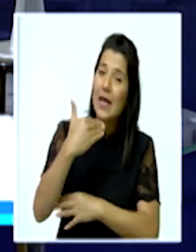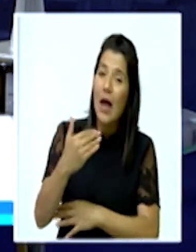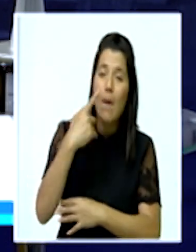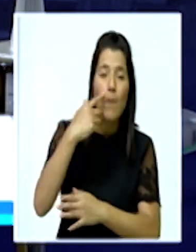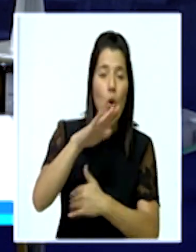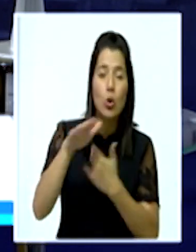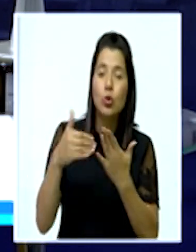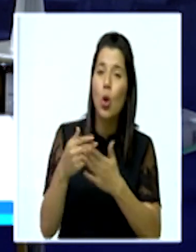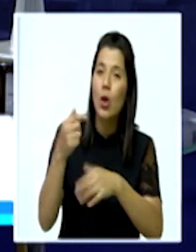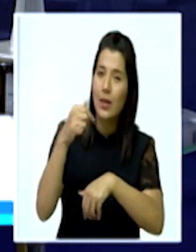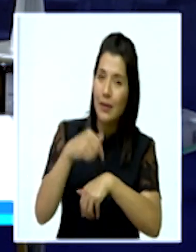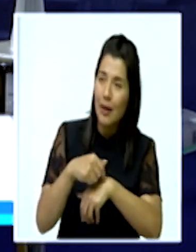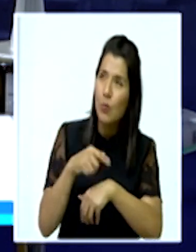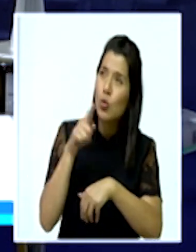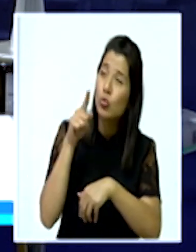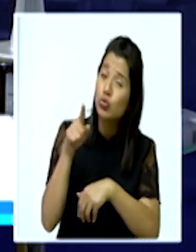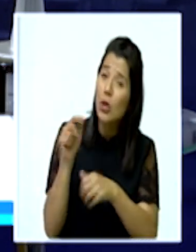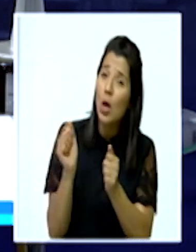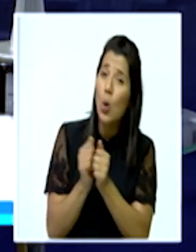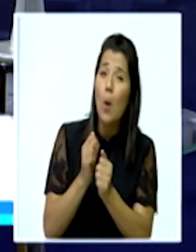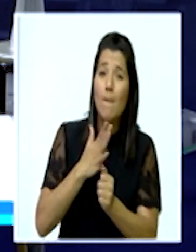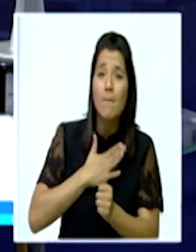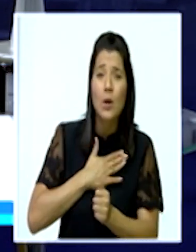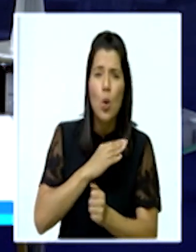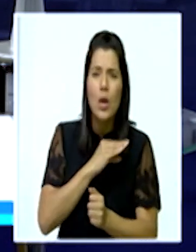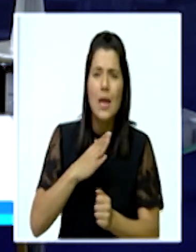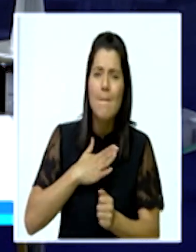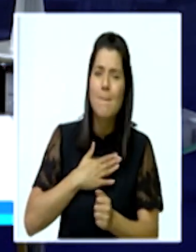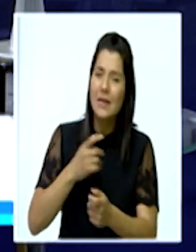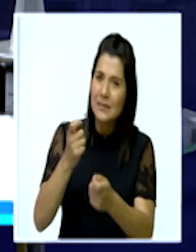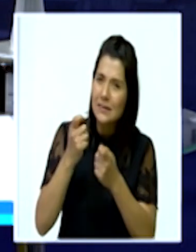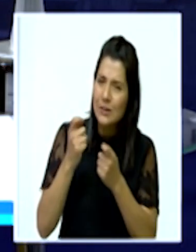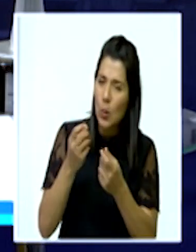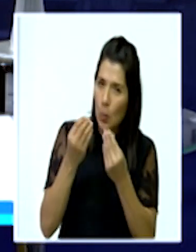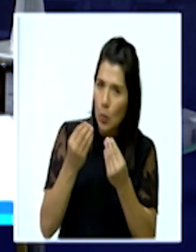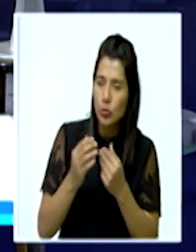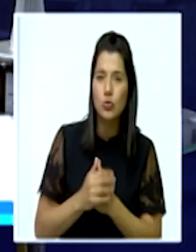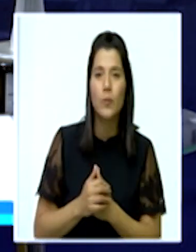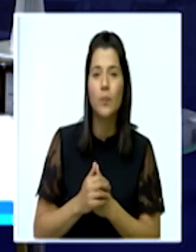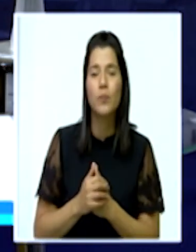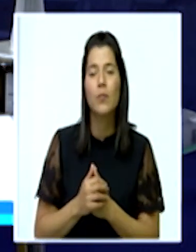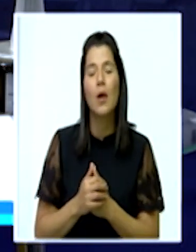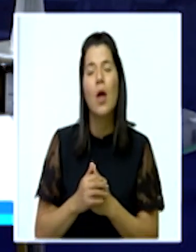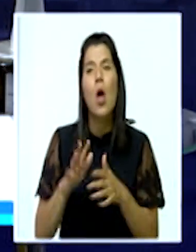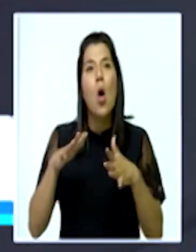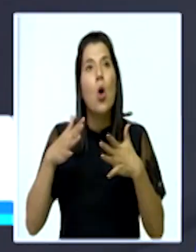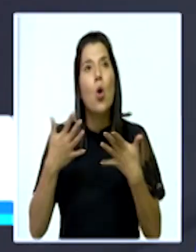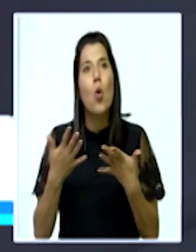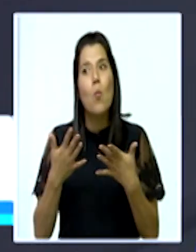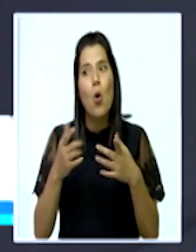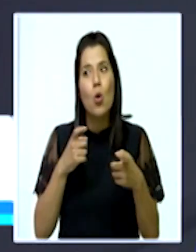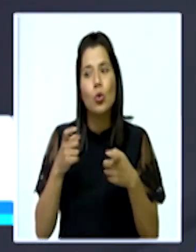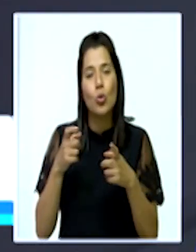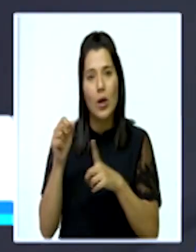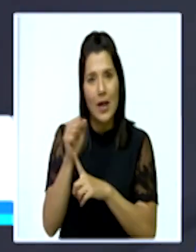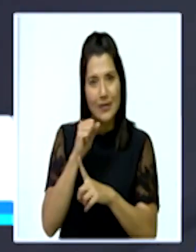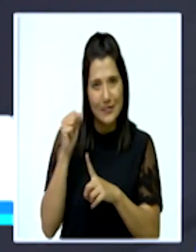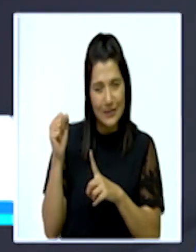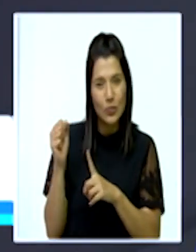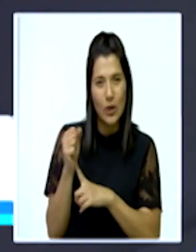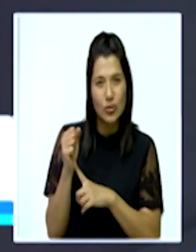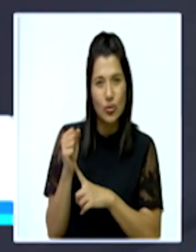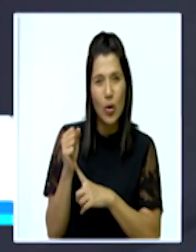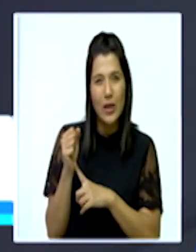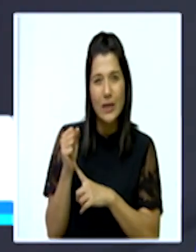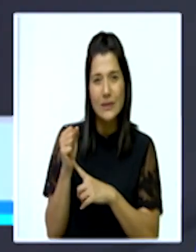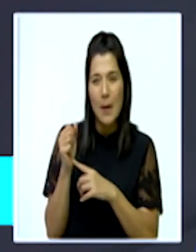todo el tiempo que estuviste en vida y me enseñaste tantísimo. María Esther, ¿cómo manejar también situaciones ya